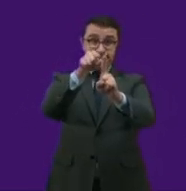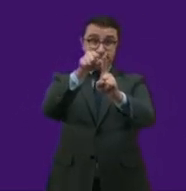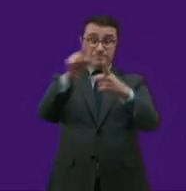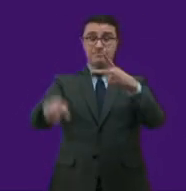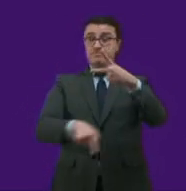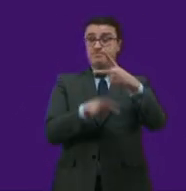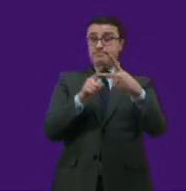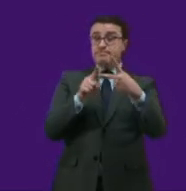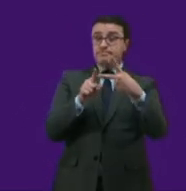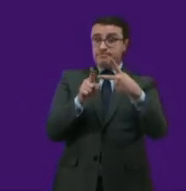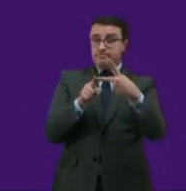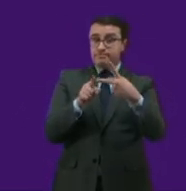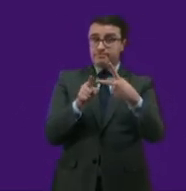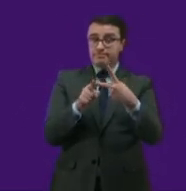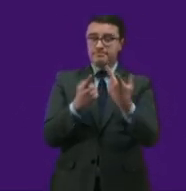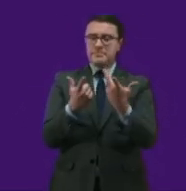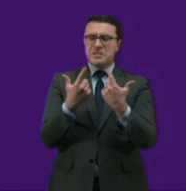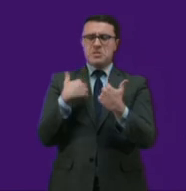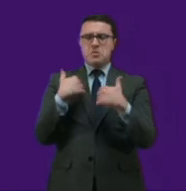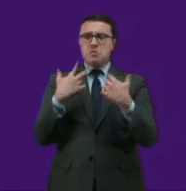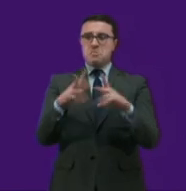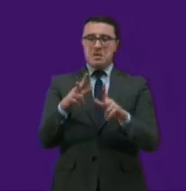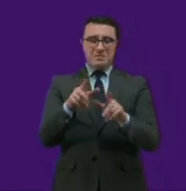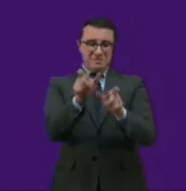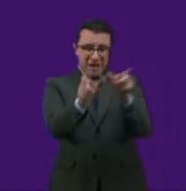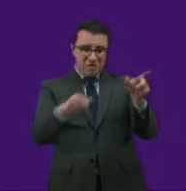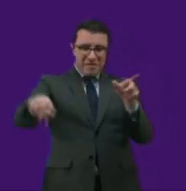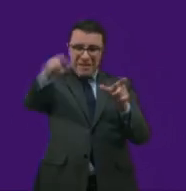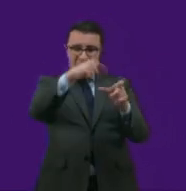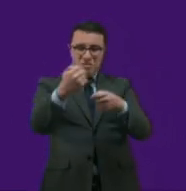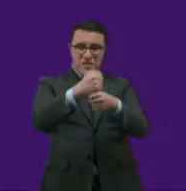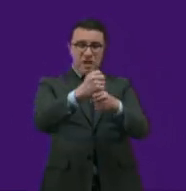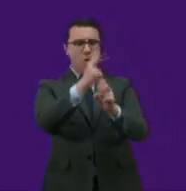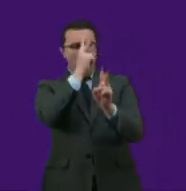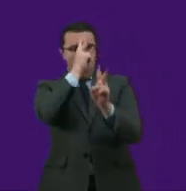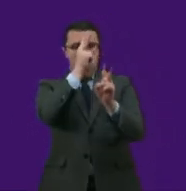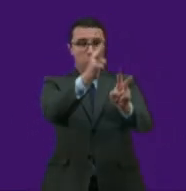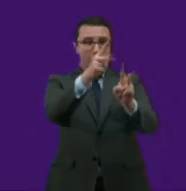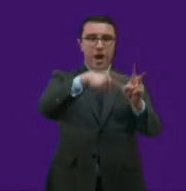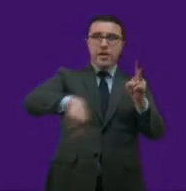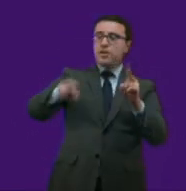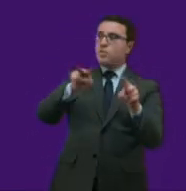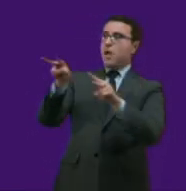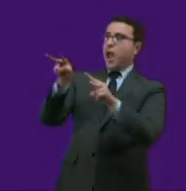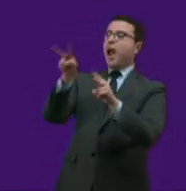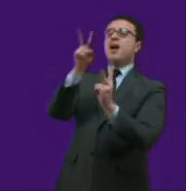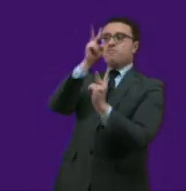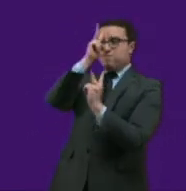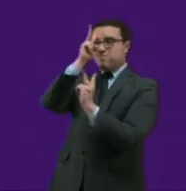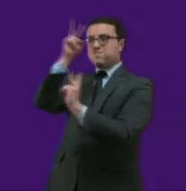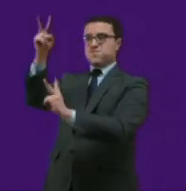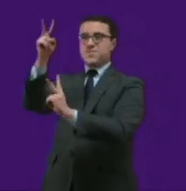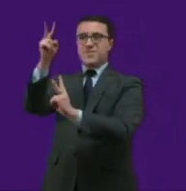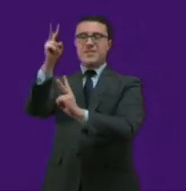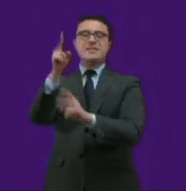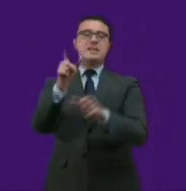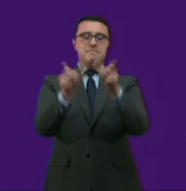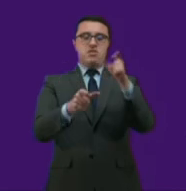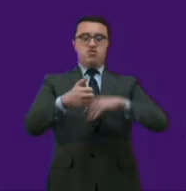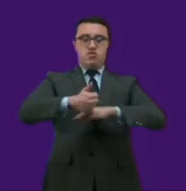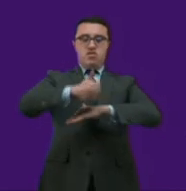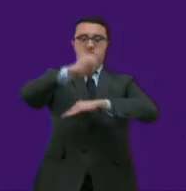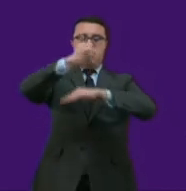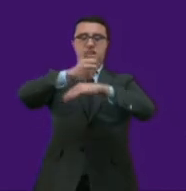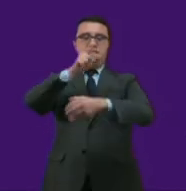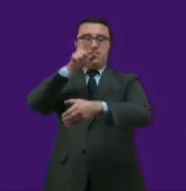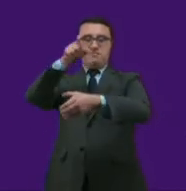Segundo, esa admiración mutua. De acuerdo que, o sea, la gente trabaja para el jefe, no para la empresa.